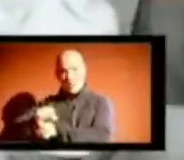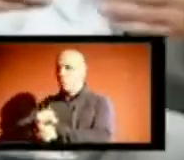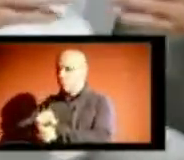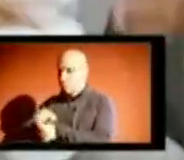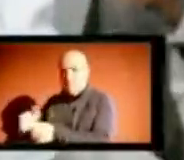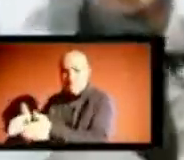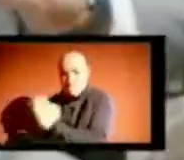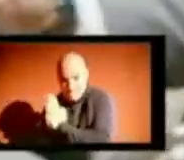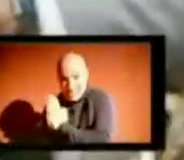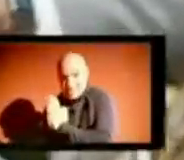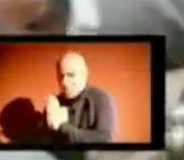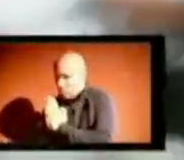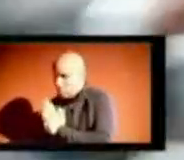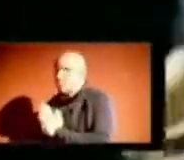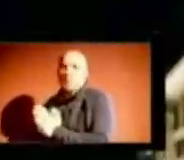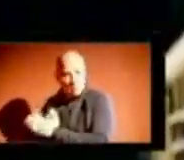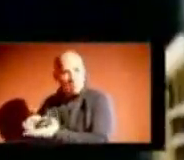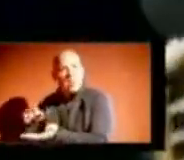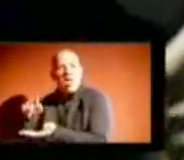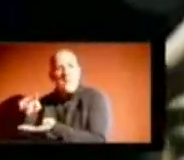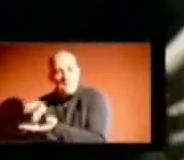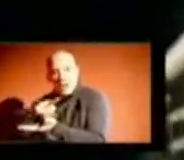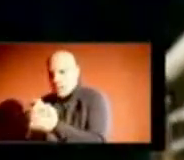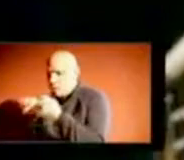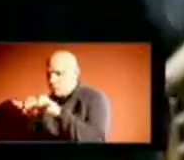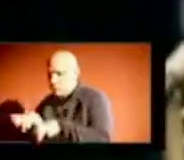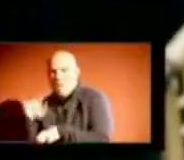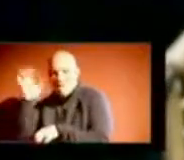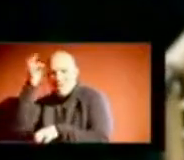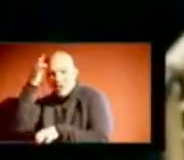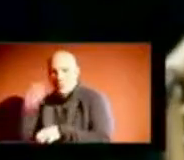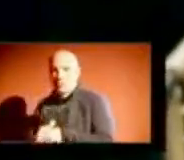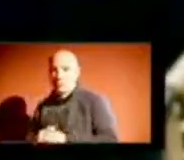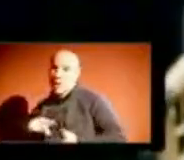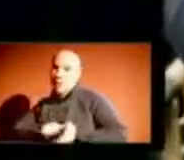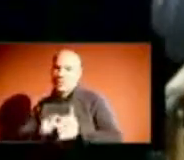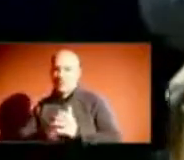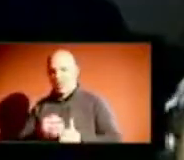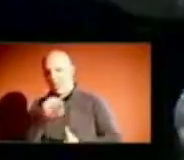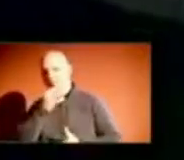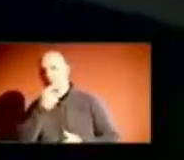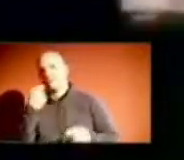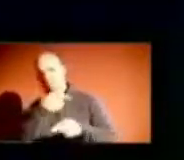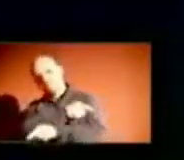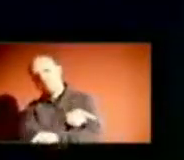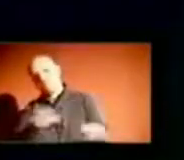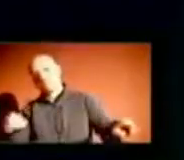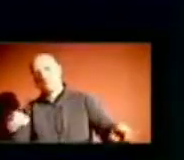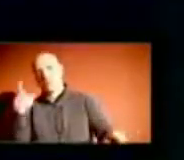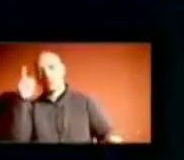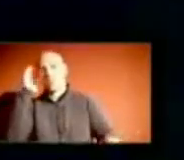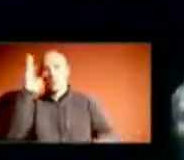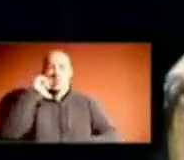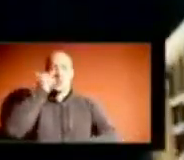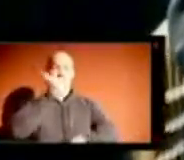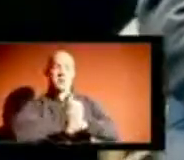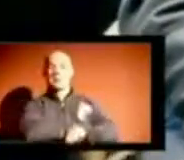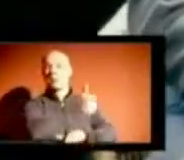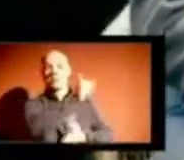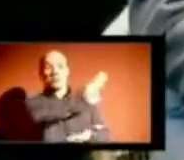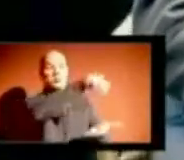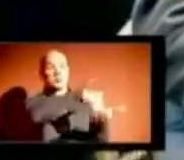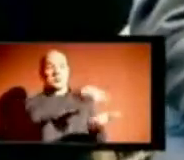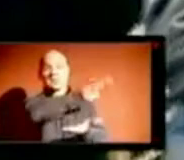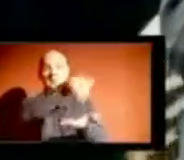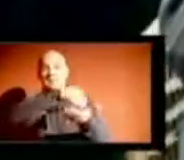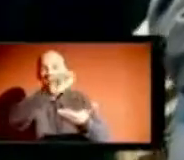eso, van lo que yo anticipo es que van a haber anuncios en el futuro cercano. Vamos a establecer otros centros